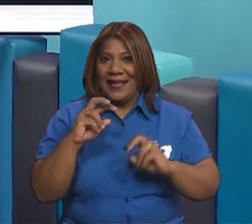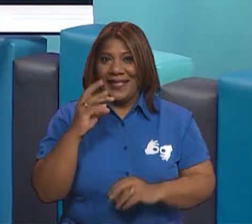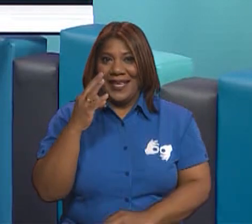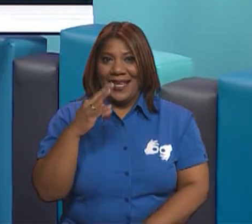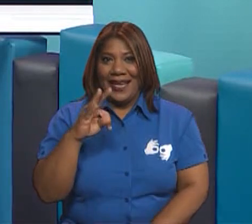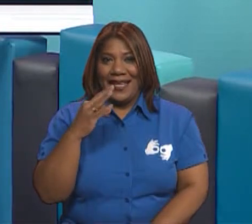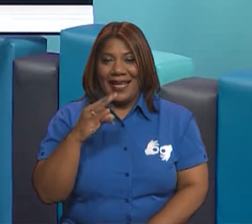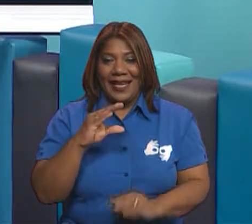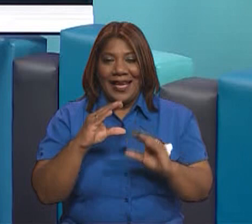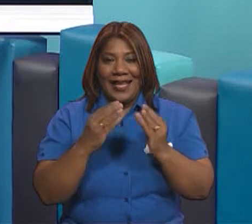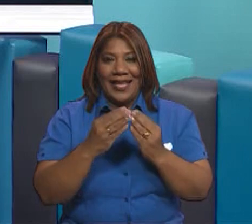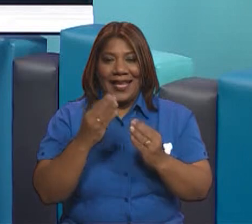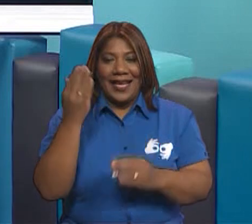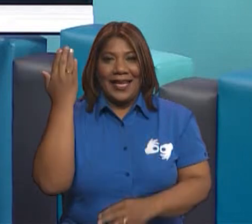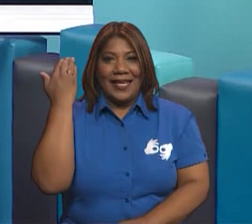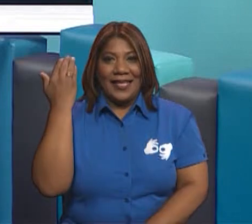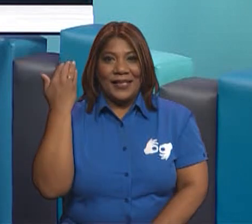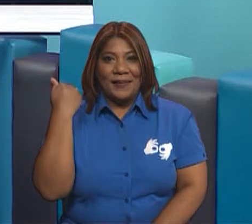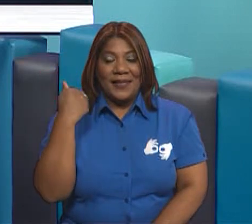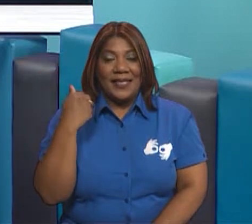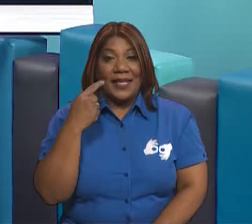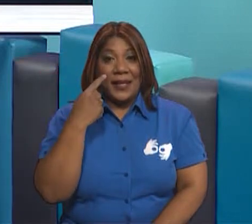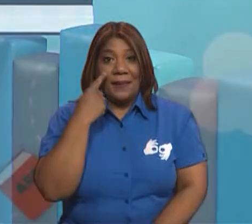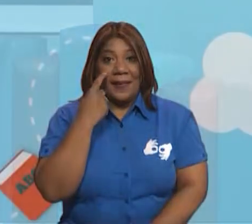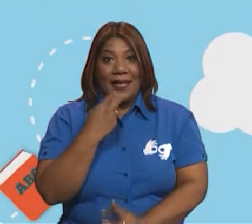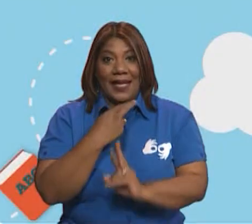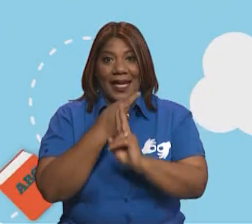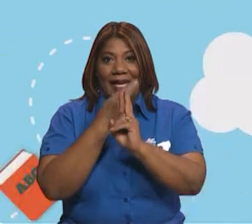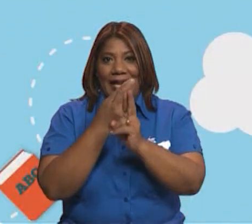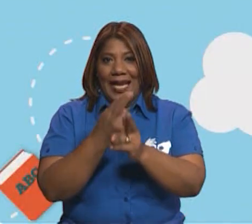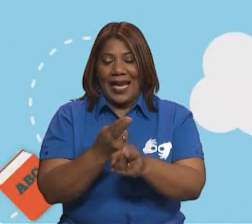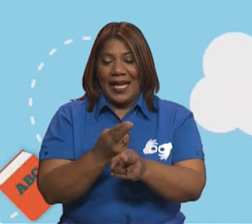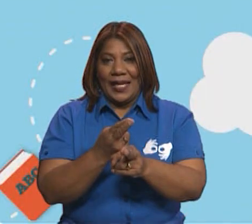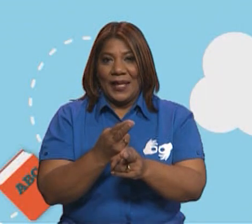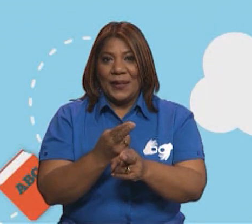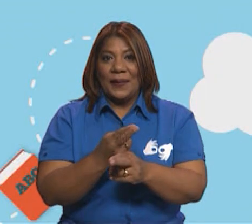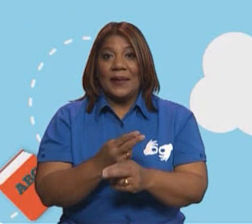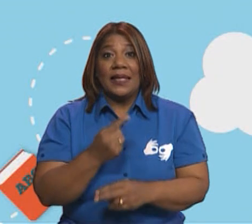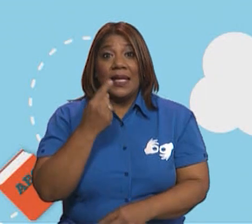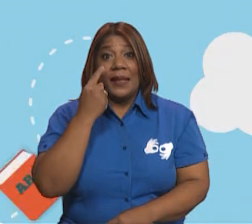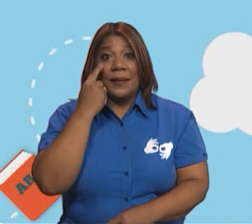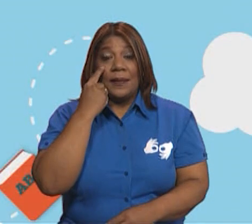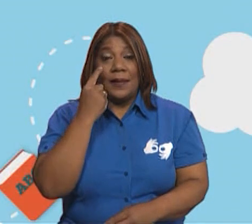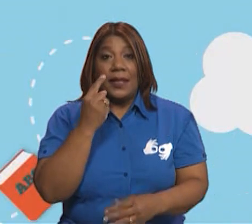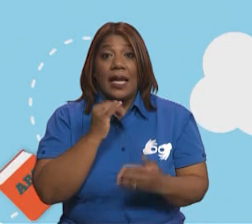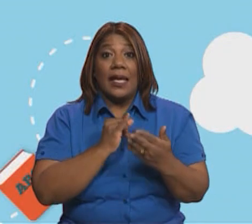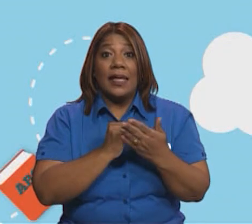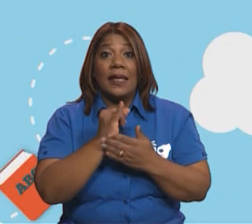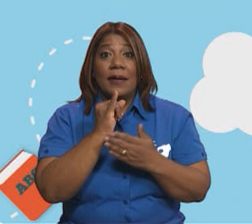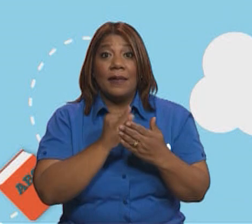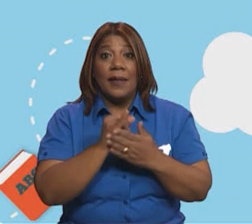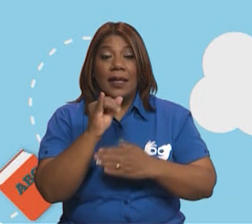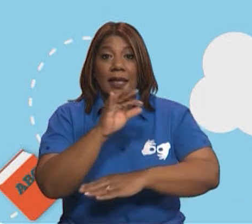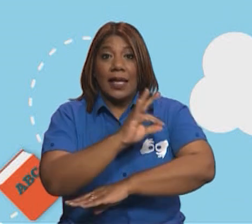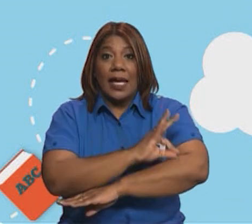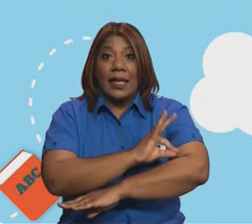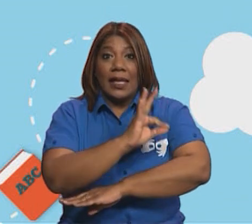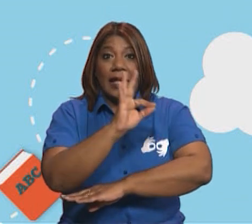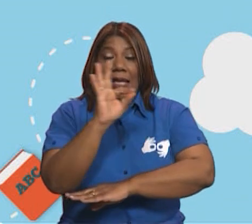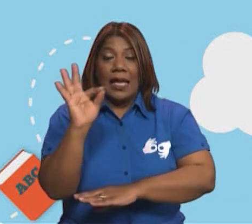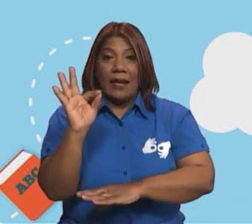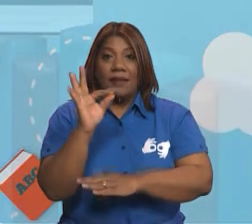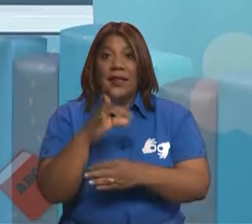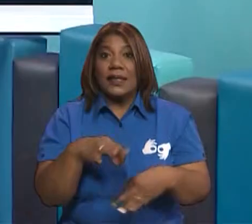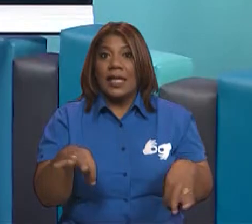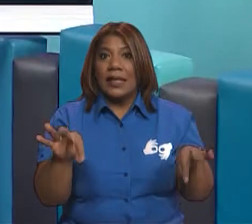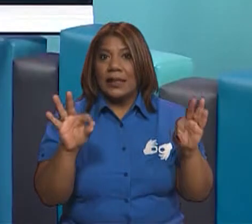anterior. Veamos las respuestas. Consistía en investigar las fechas importantes y el día en el que